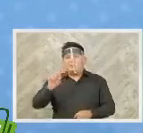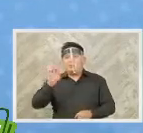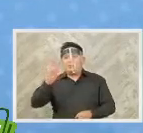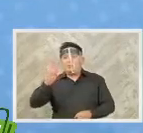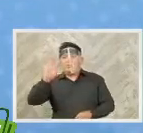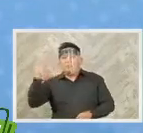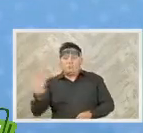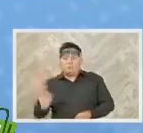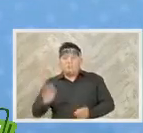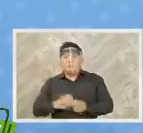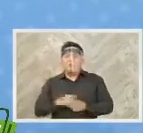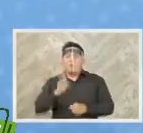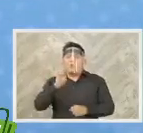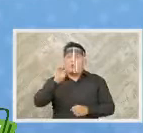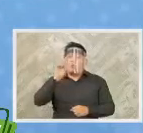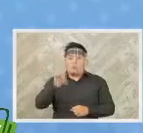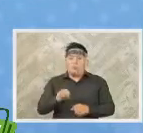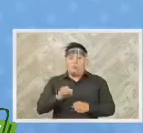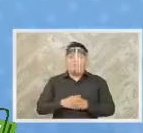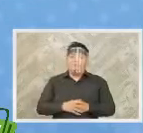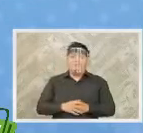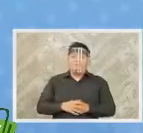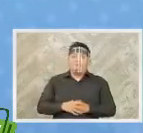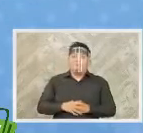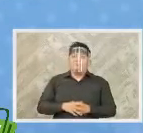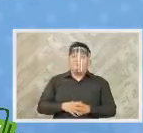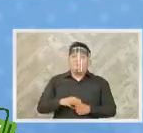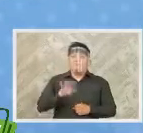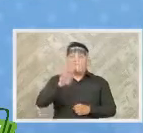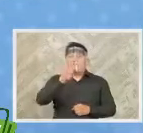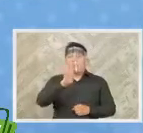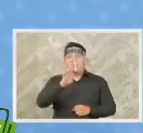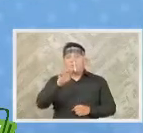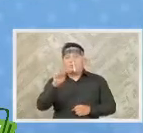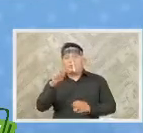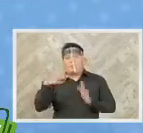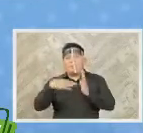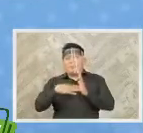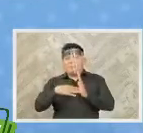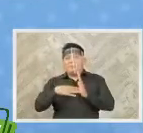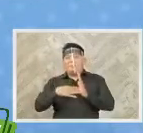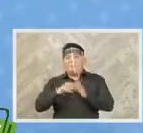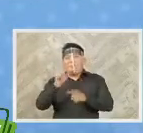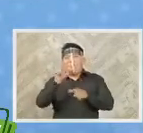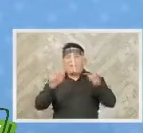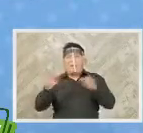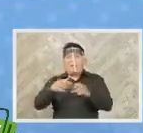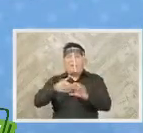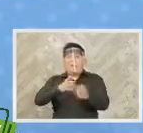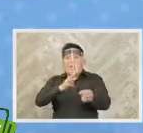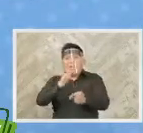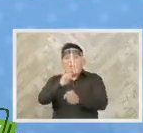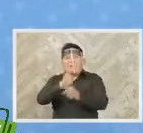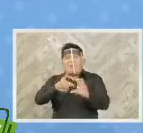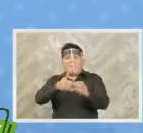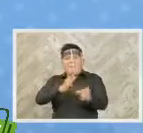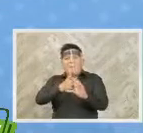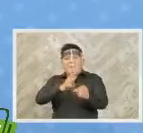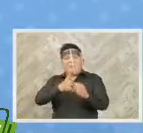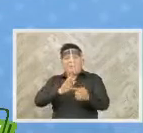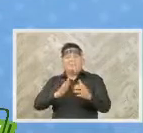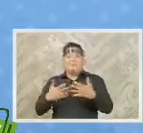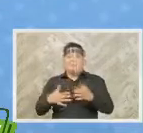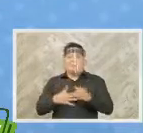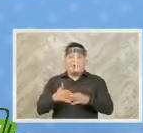33.4% en el mes de junio, perdiendo 91.000 empleos en ese mismo mes, en donde la presión que se ejercía